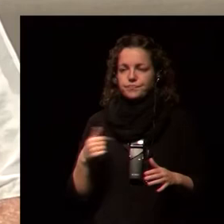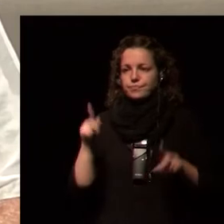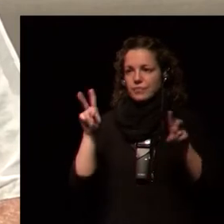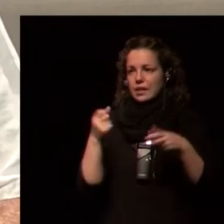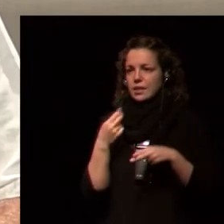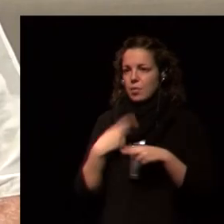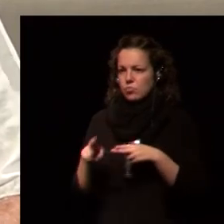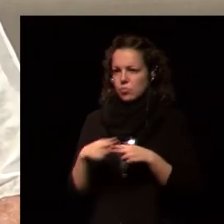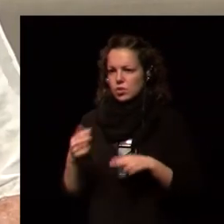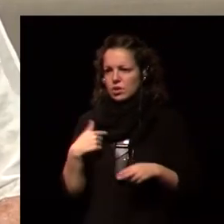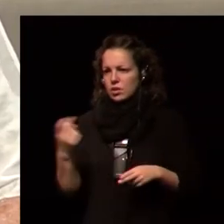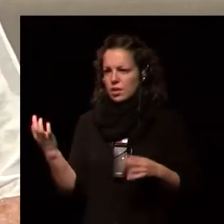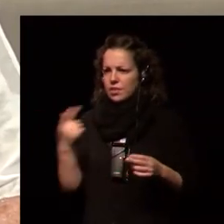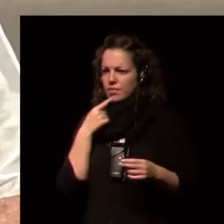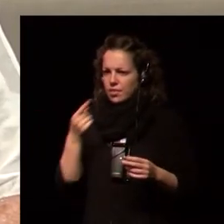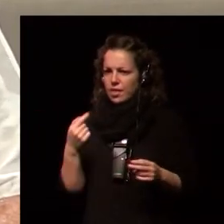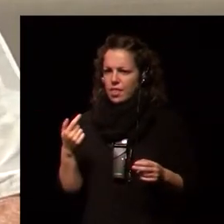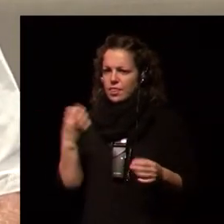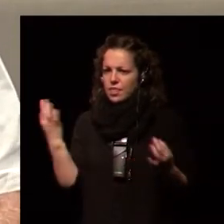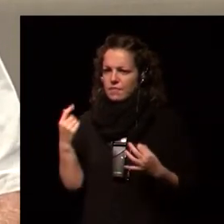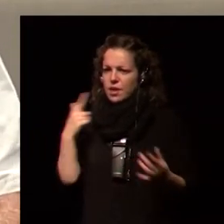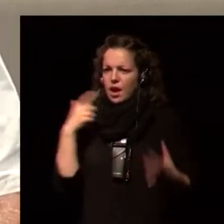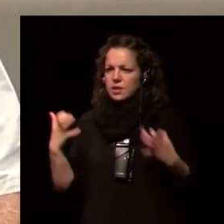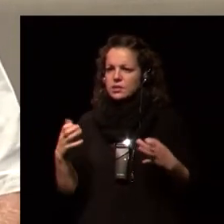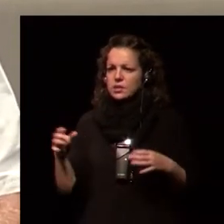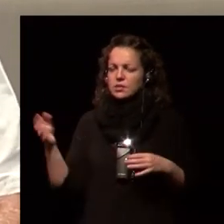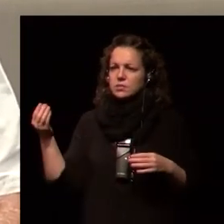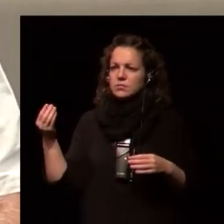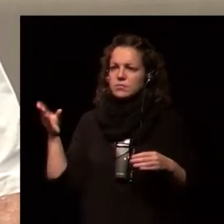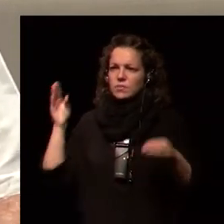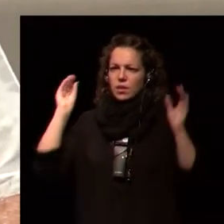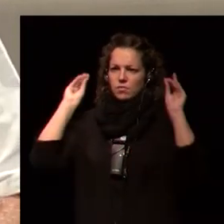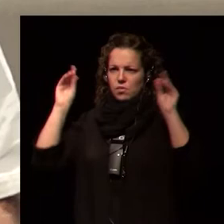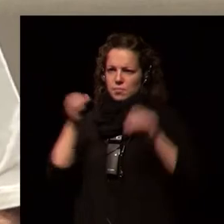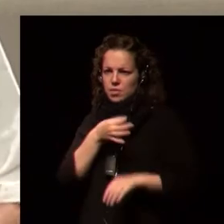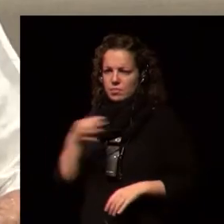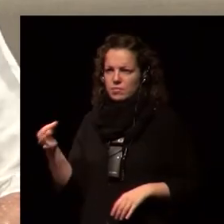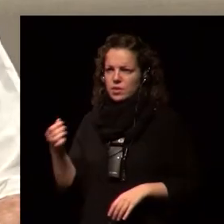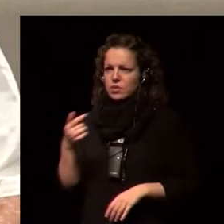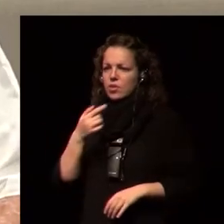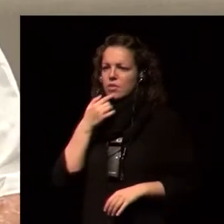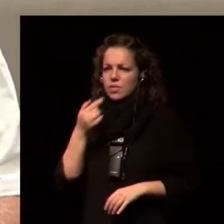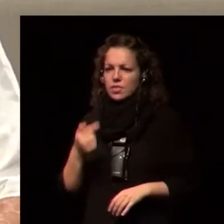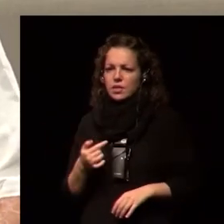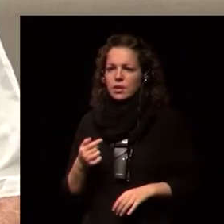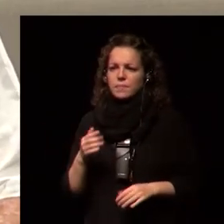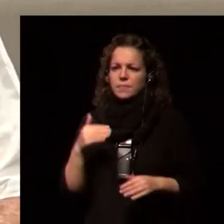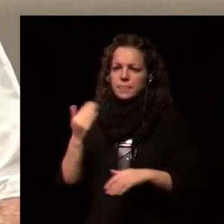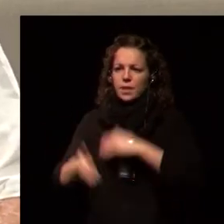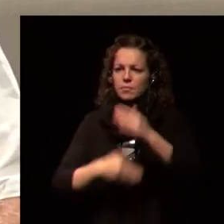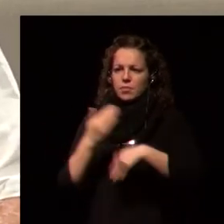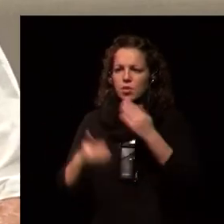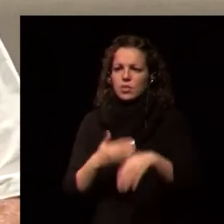políticos sería que los artistas debidamente formados no deben de decir que se les debe nada por este proceso, por